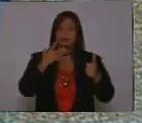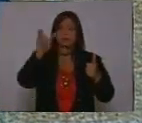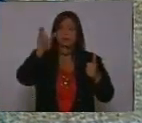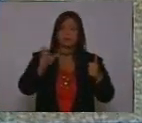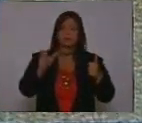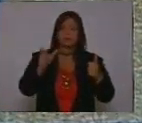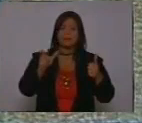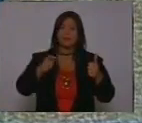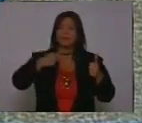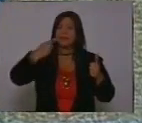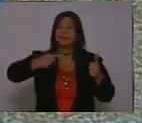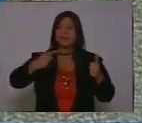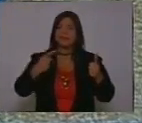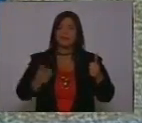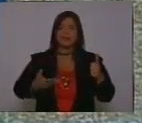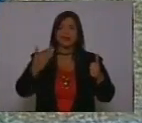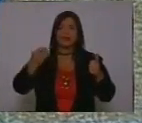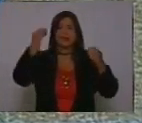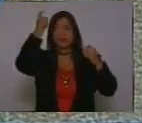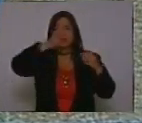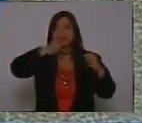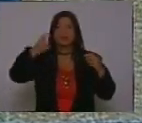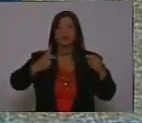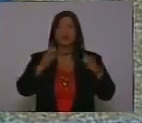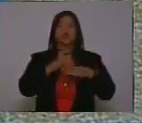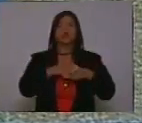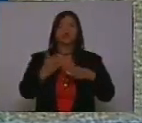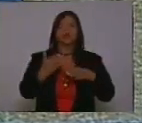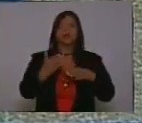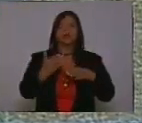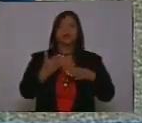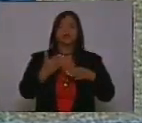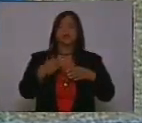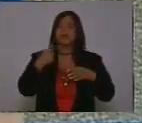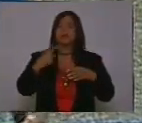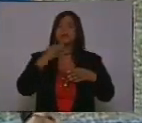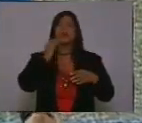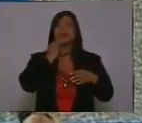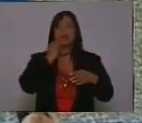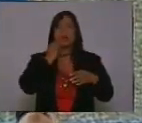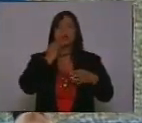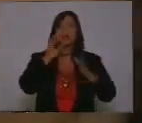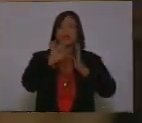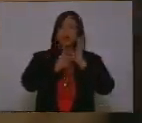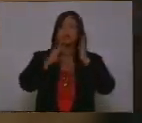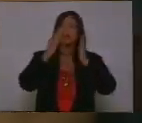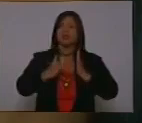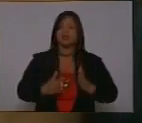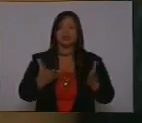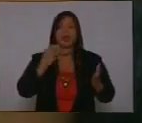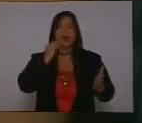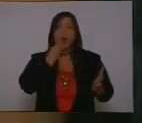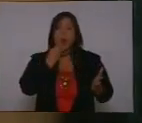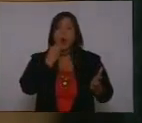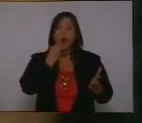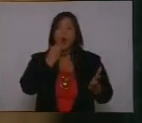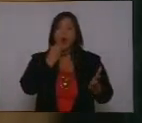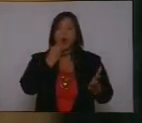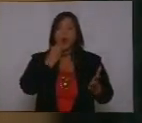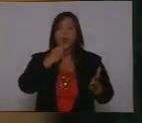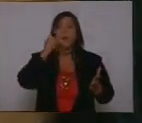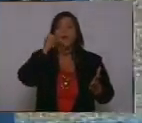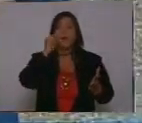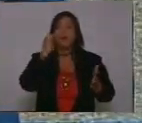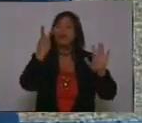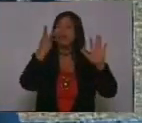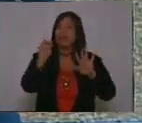Eso da una autoestima a cualquier persona. Porque tú tienes un representante joven, una constituyente, donde tu papá, que tiene